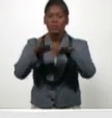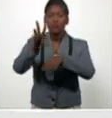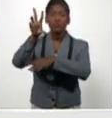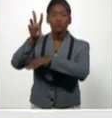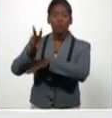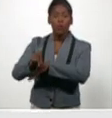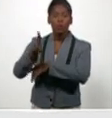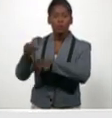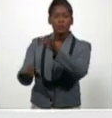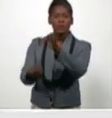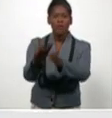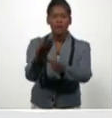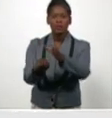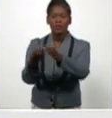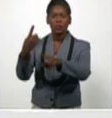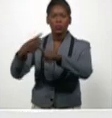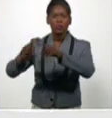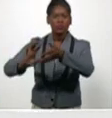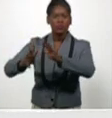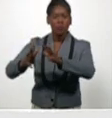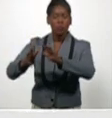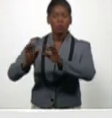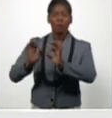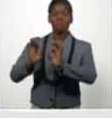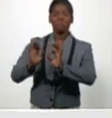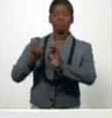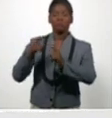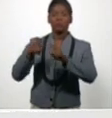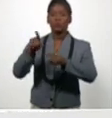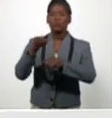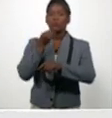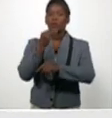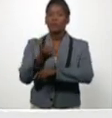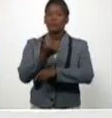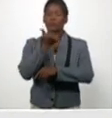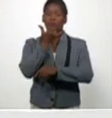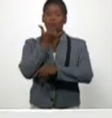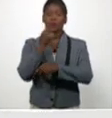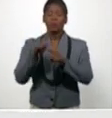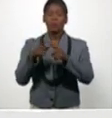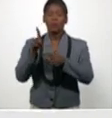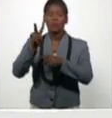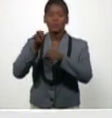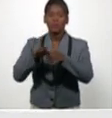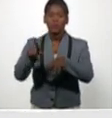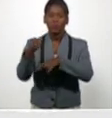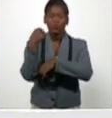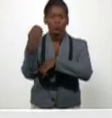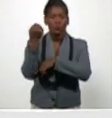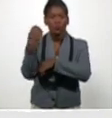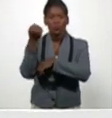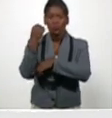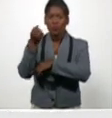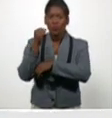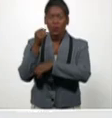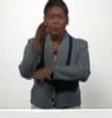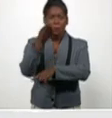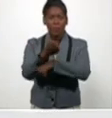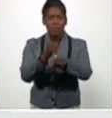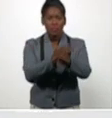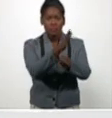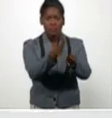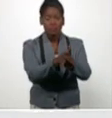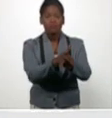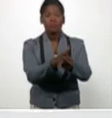Unidos, que pudieran afectar por la alta contagiosidad, porque si tal vez siguen